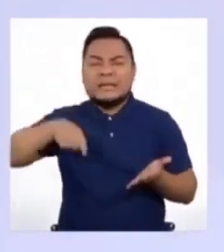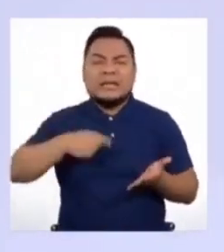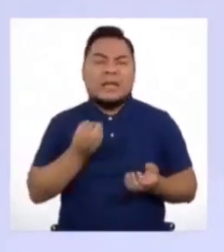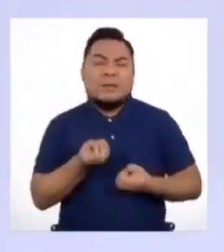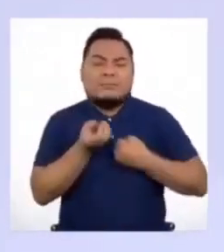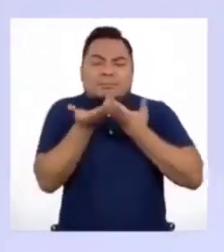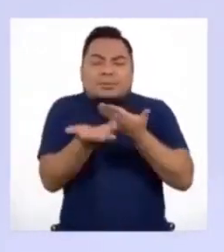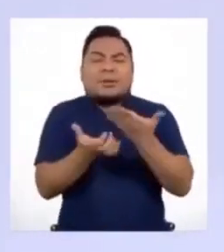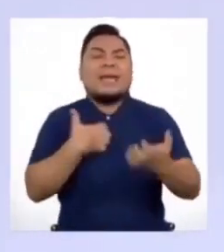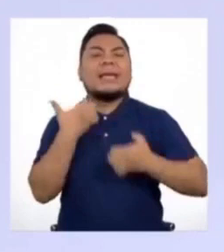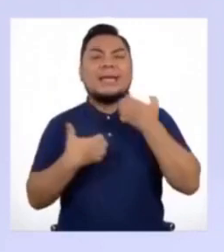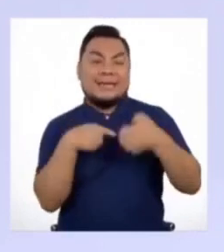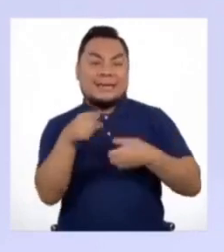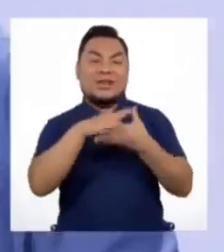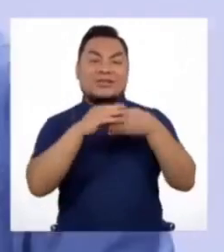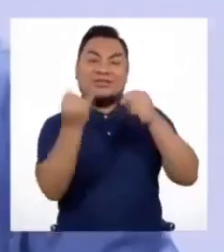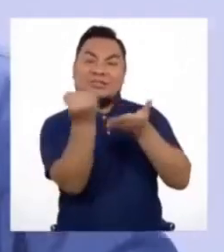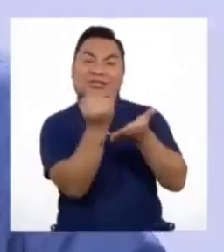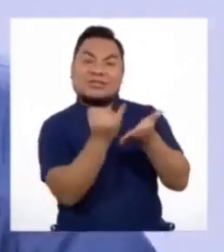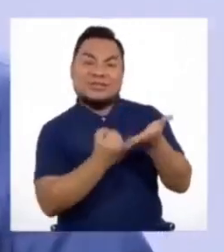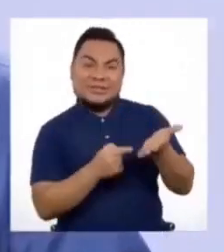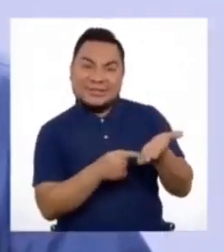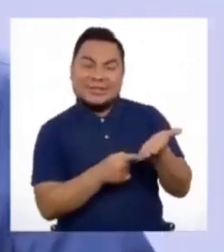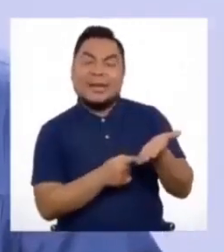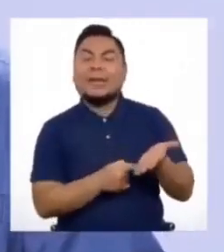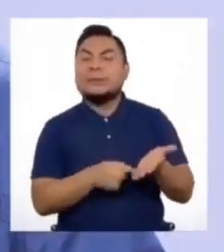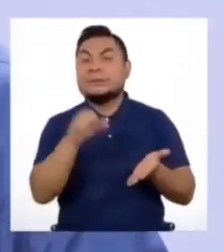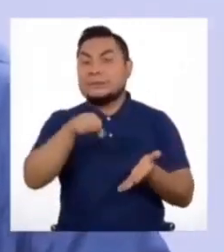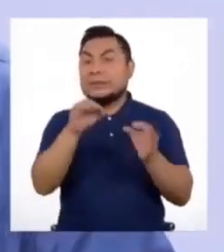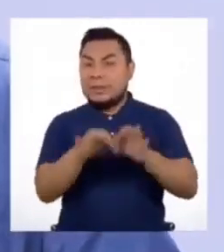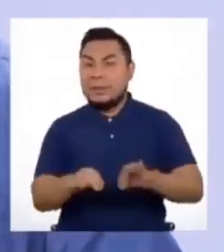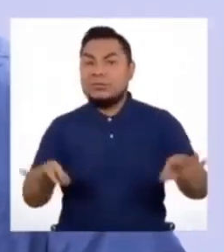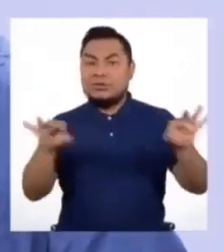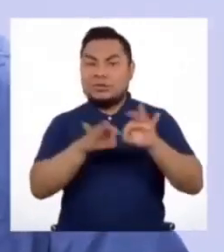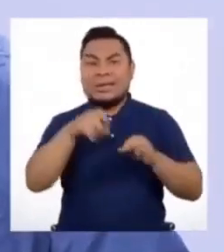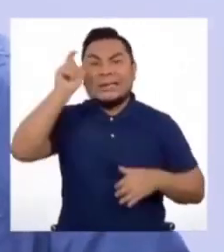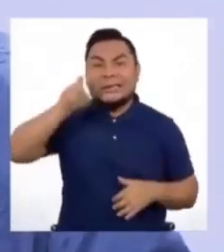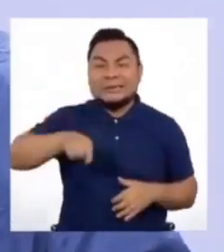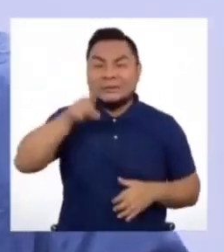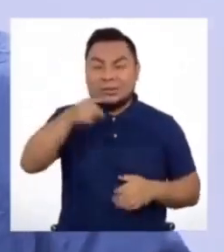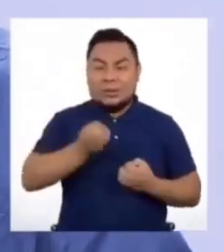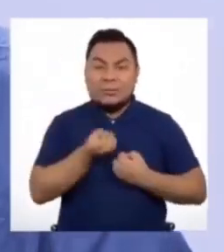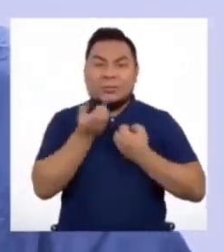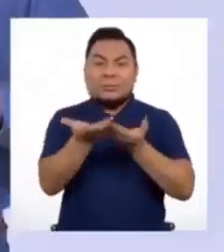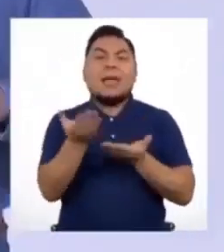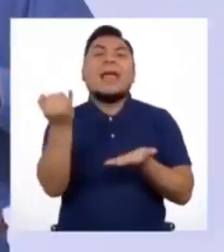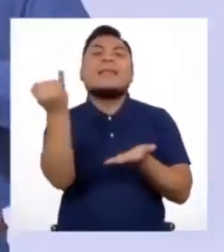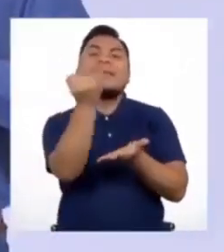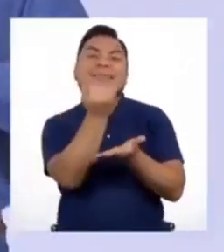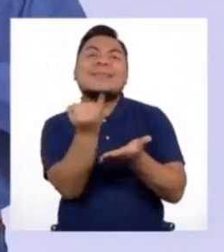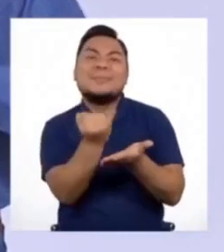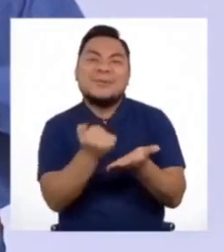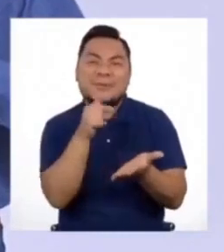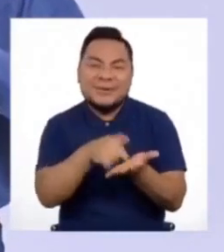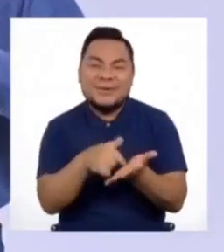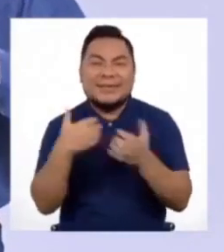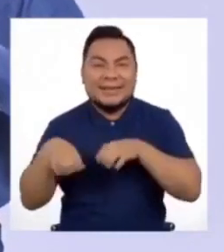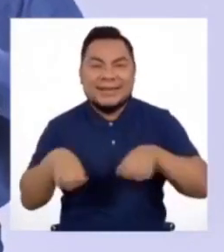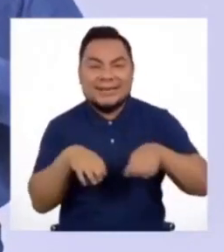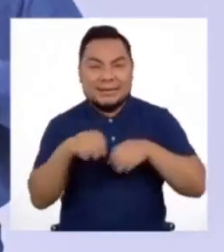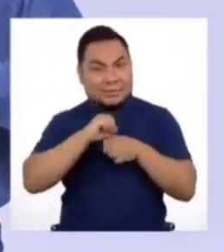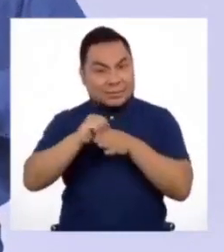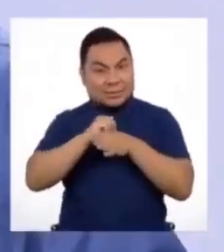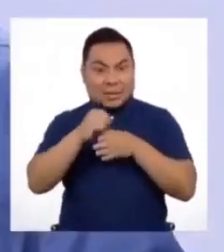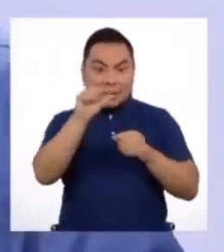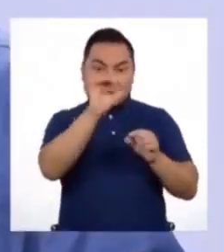nuestras emociones a través de la historieta? Lo más importante que necesitamos para empezar es el dibujo. Hemos realizado ejercicios